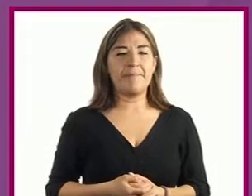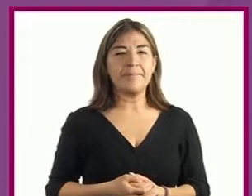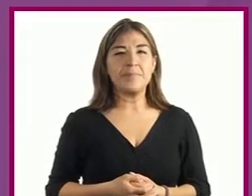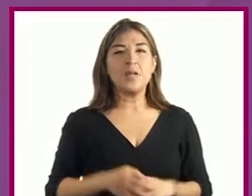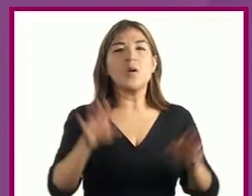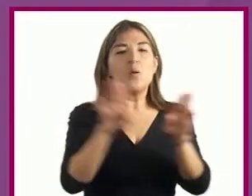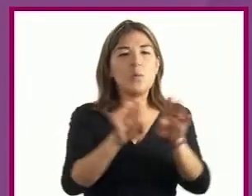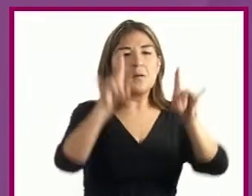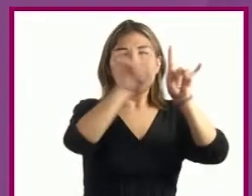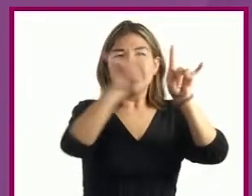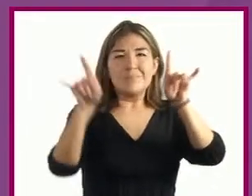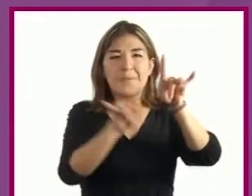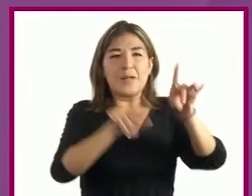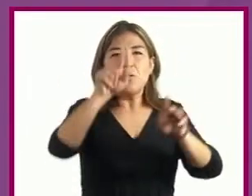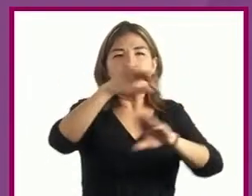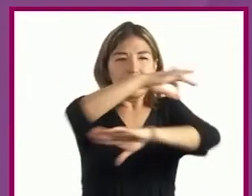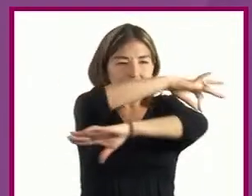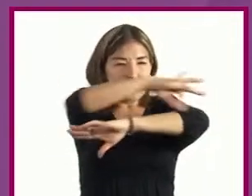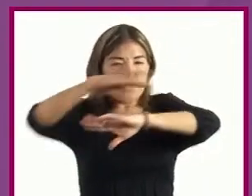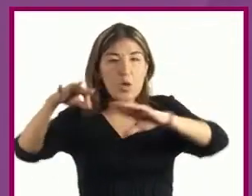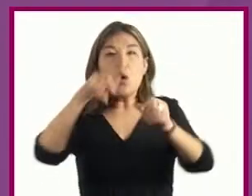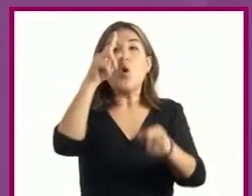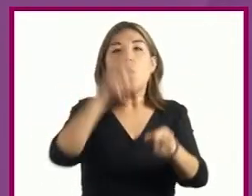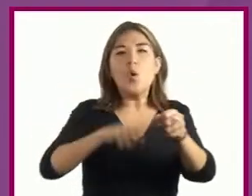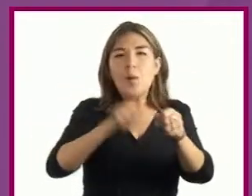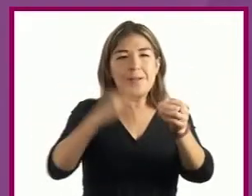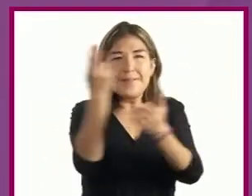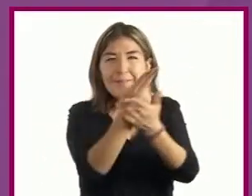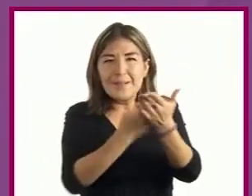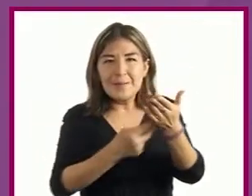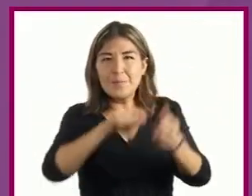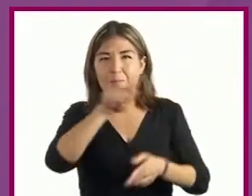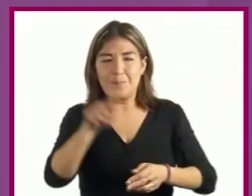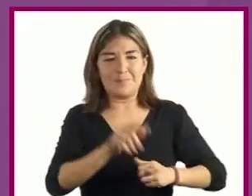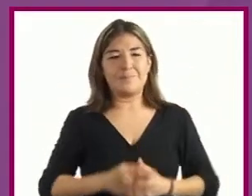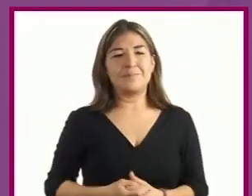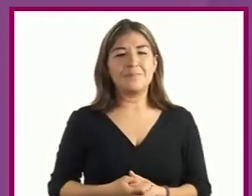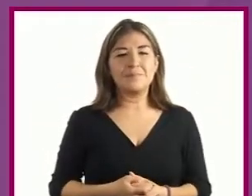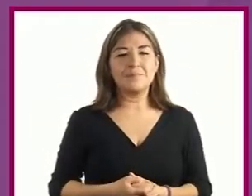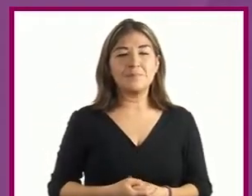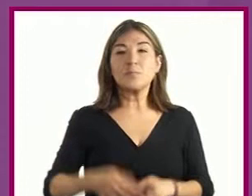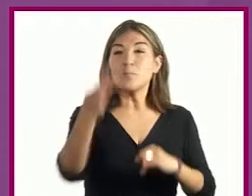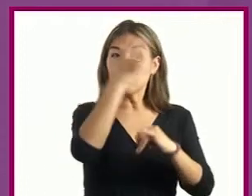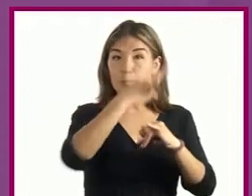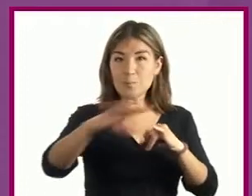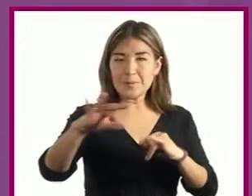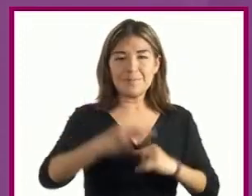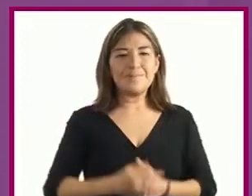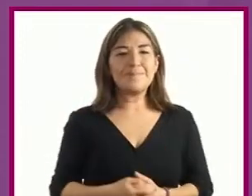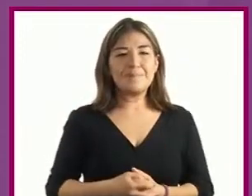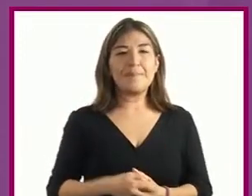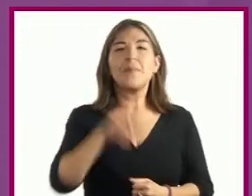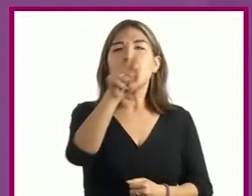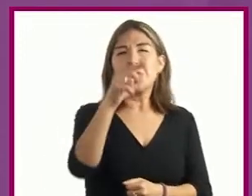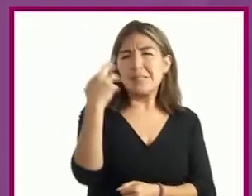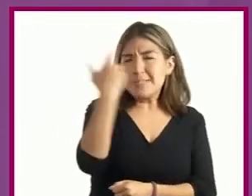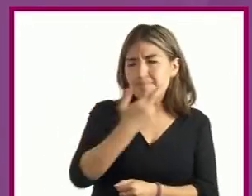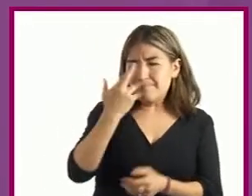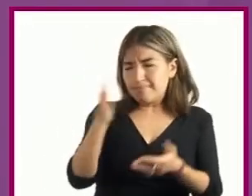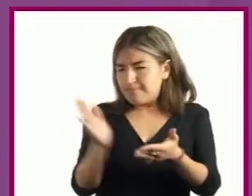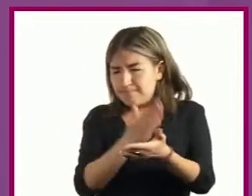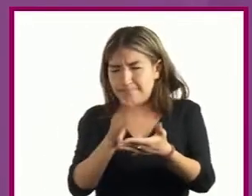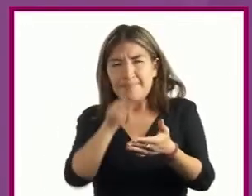Delinea los contornos y colorea los dibujos. Por último, examina todos